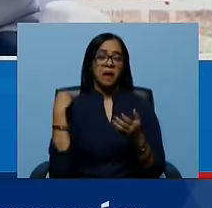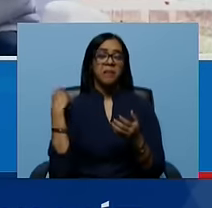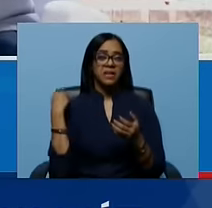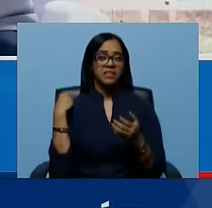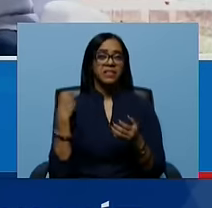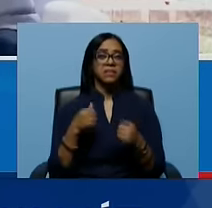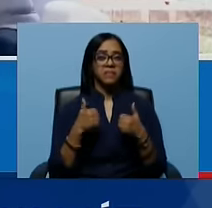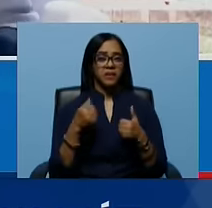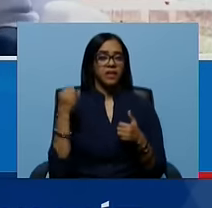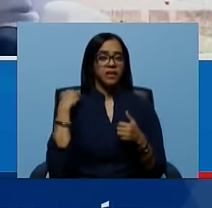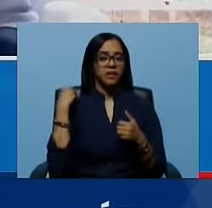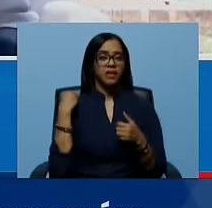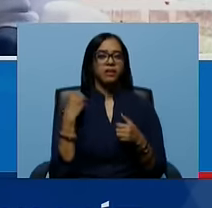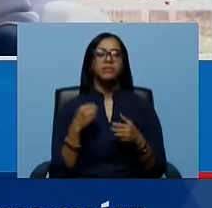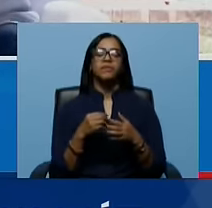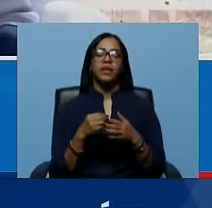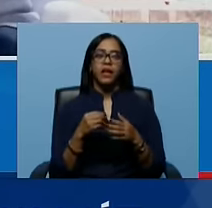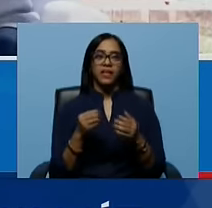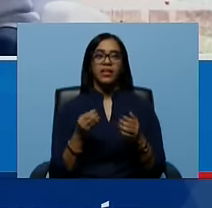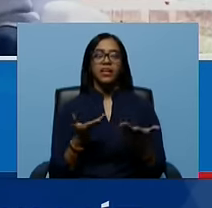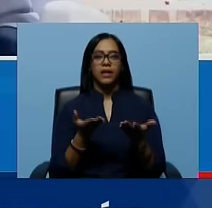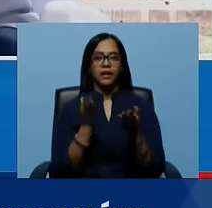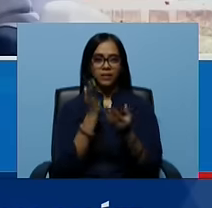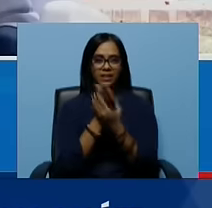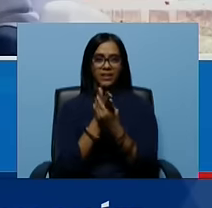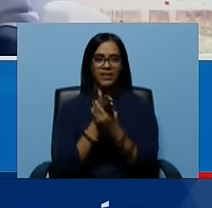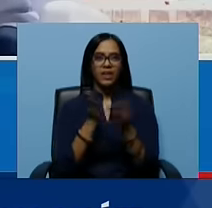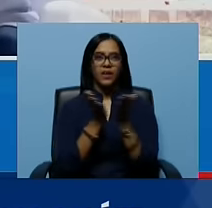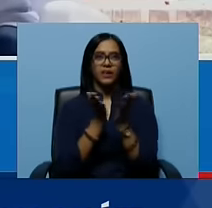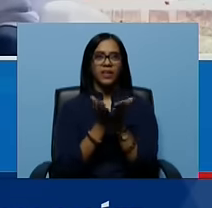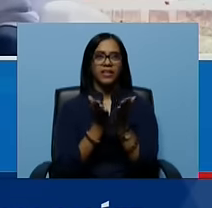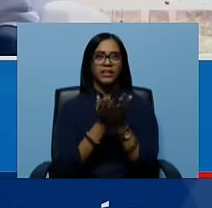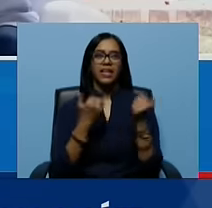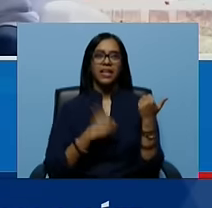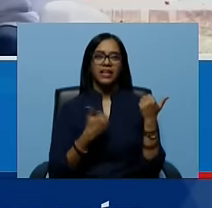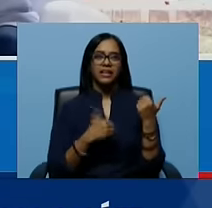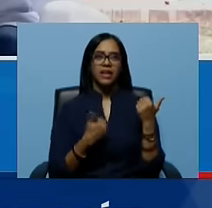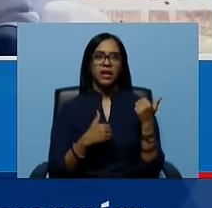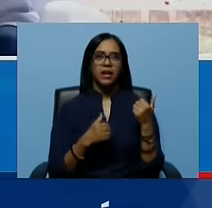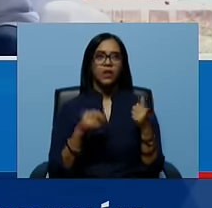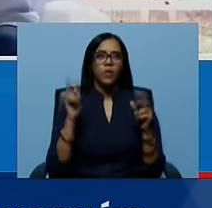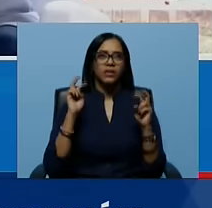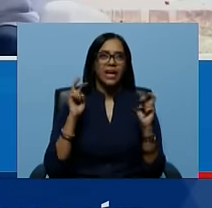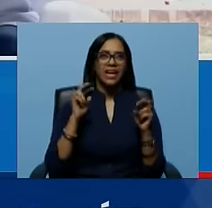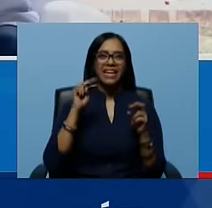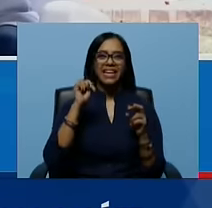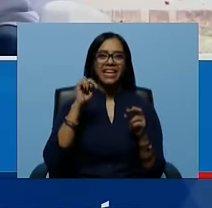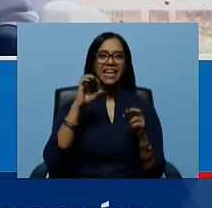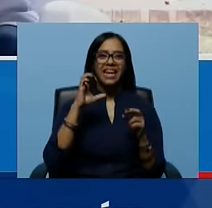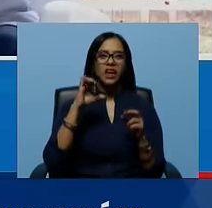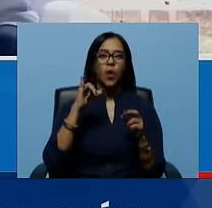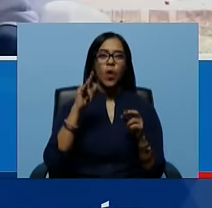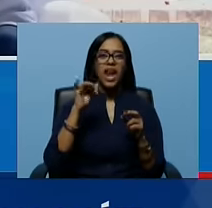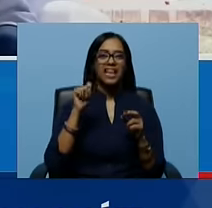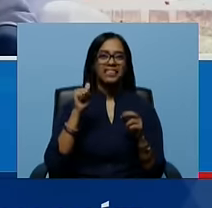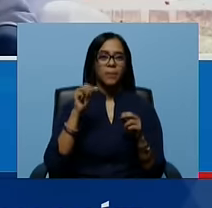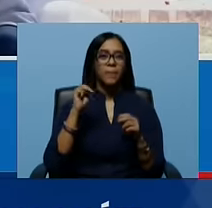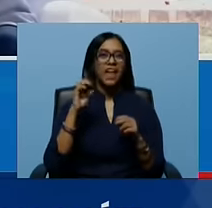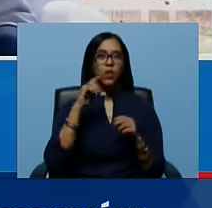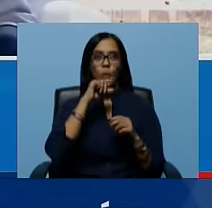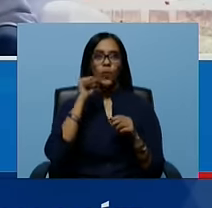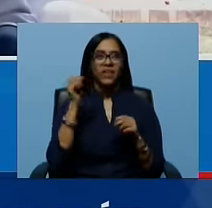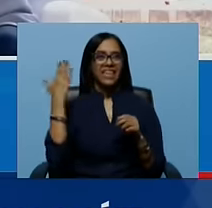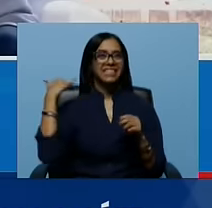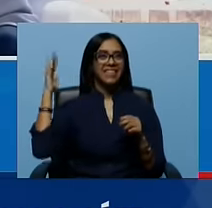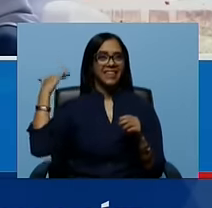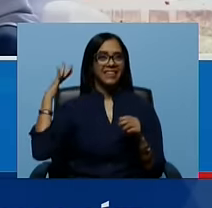allí, entre los archivos de los estudiantes de guitarra, figura un tal Nicolás Maduro Moros, de hace algunos